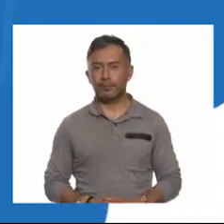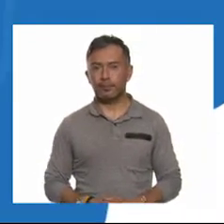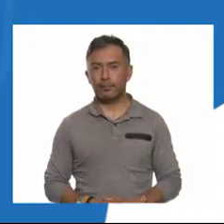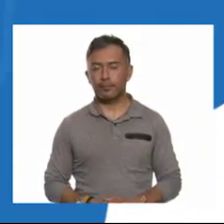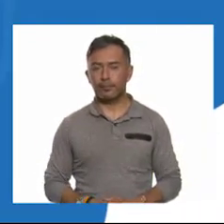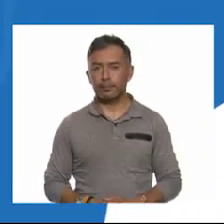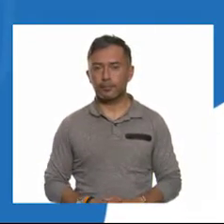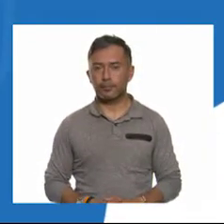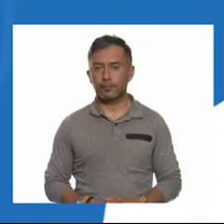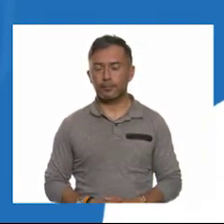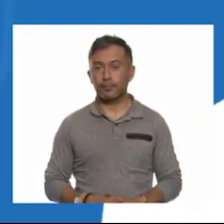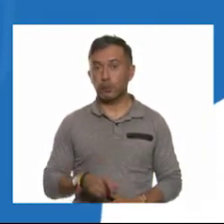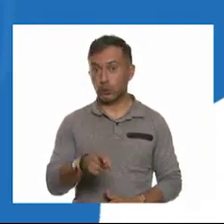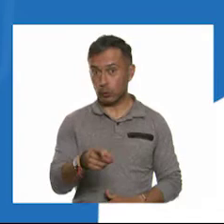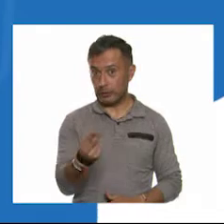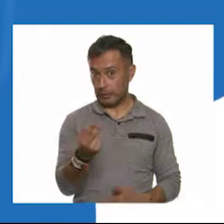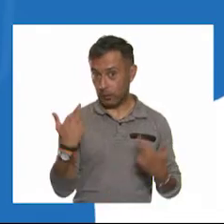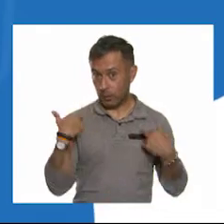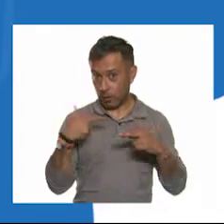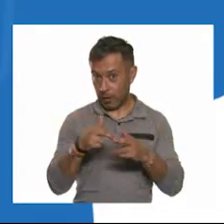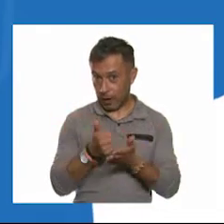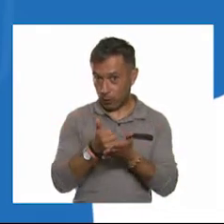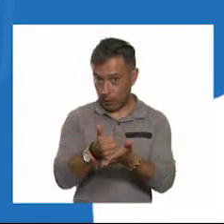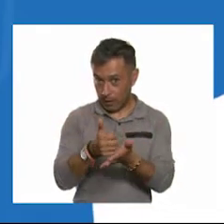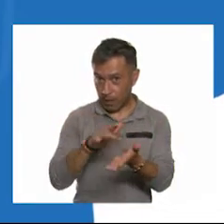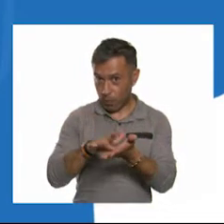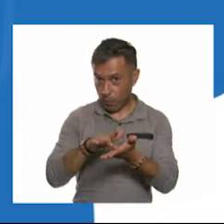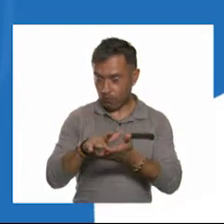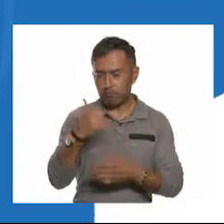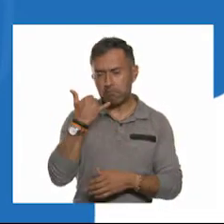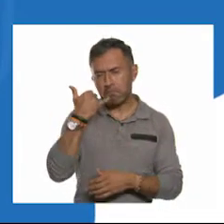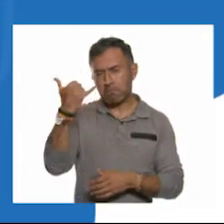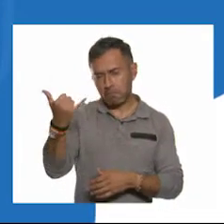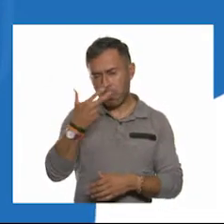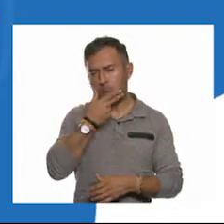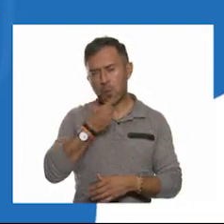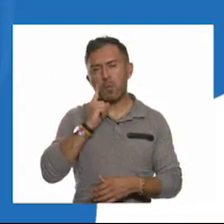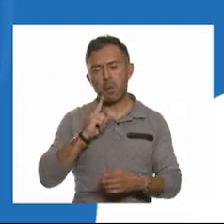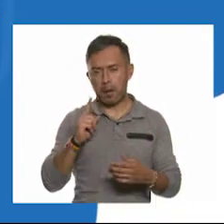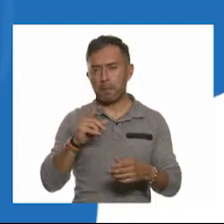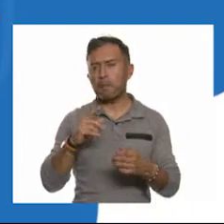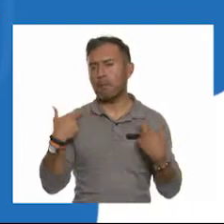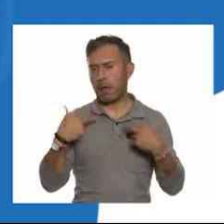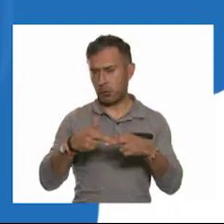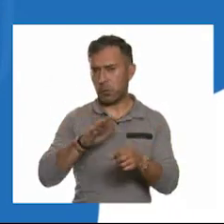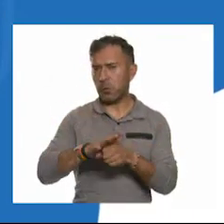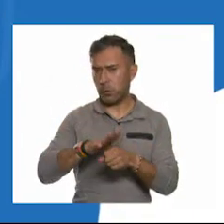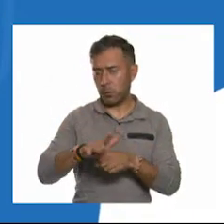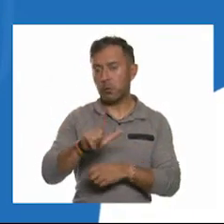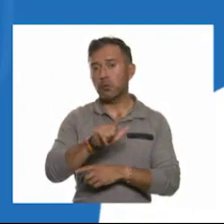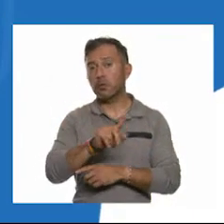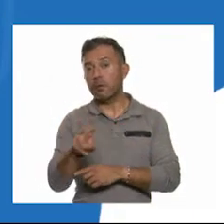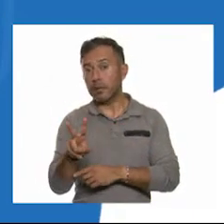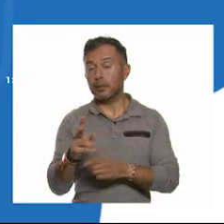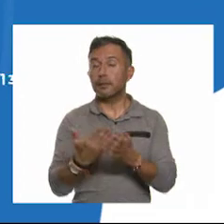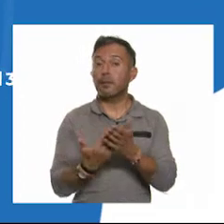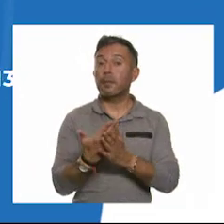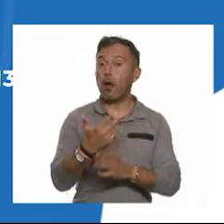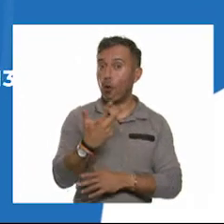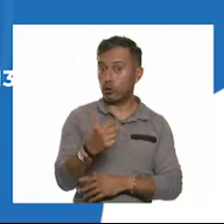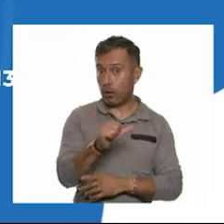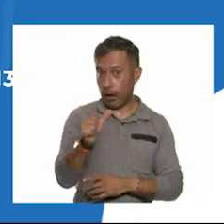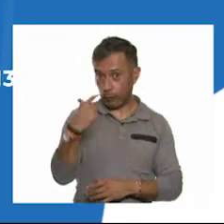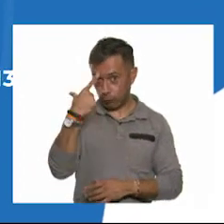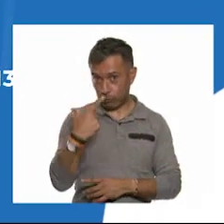Para solicitar apoyo pedagógico, comunícate con maestras y maestros de lunes a viernes de 8 a 20 horas